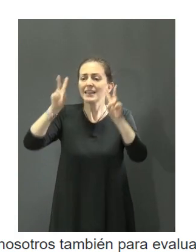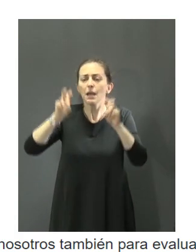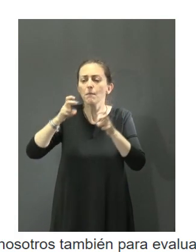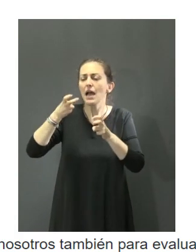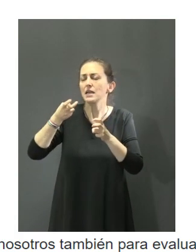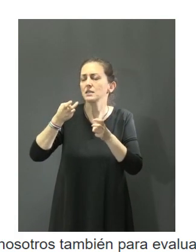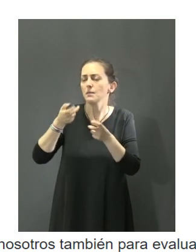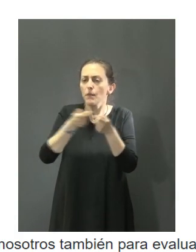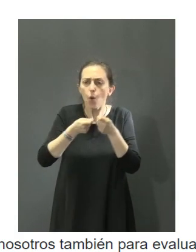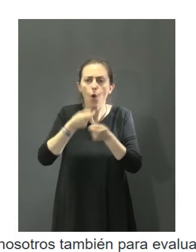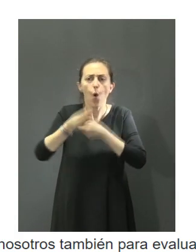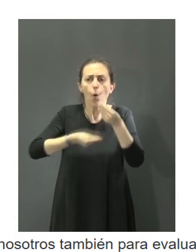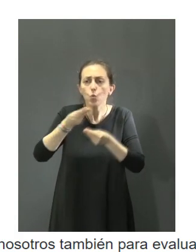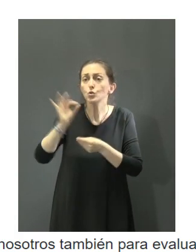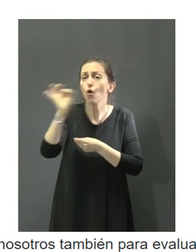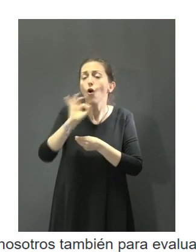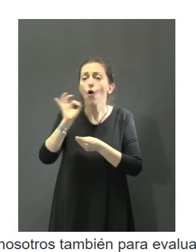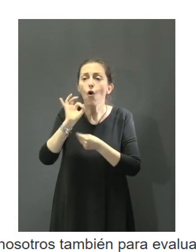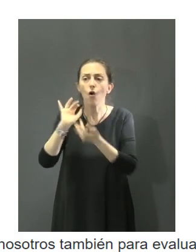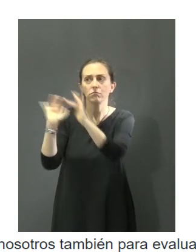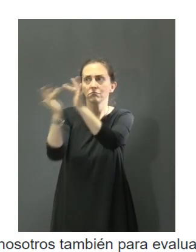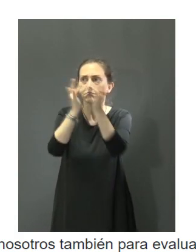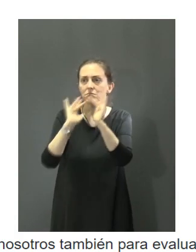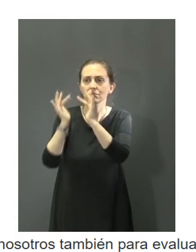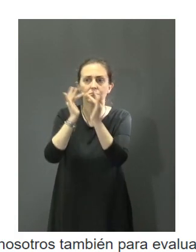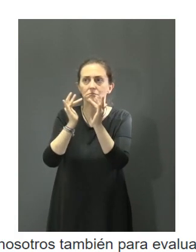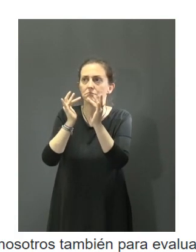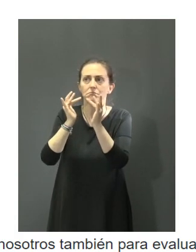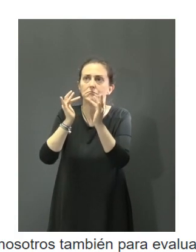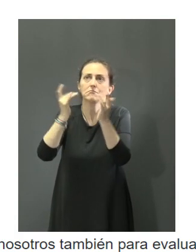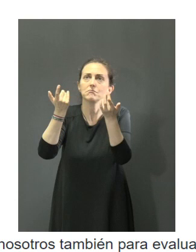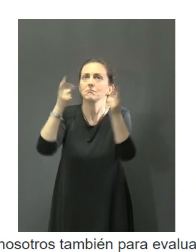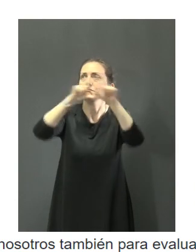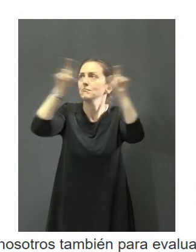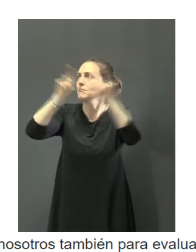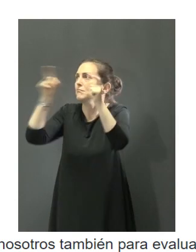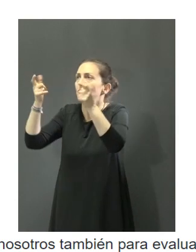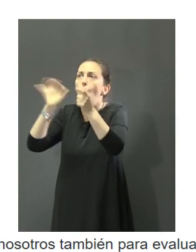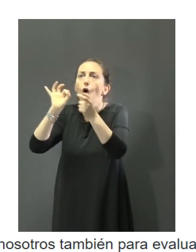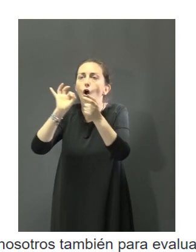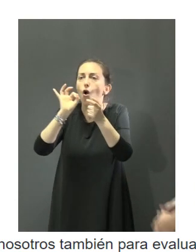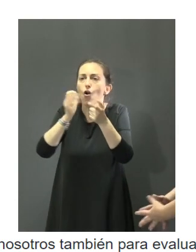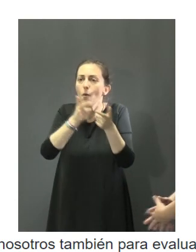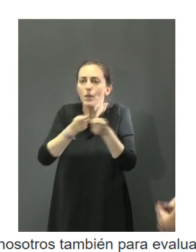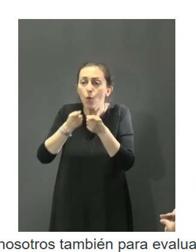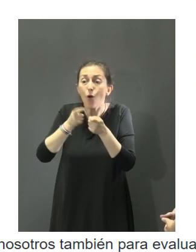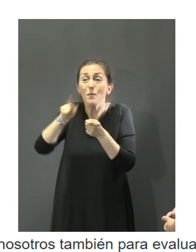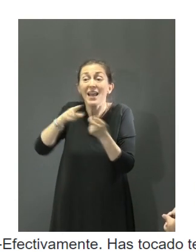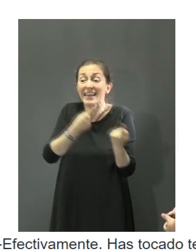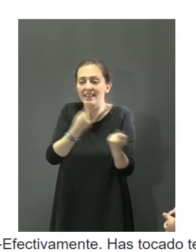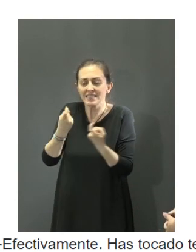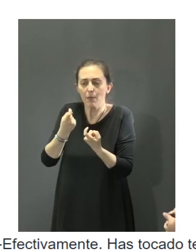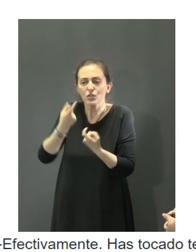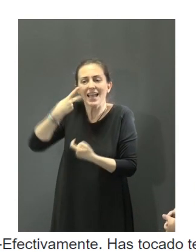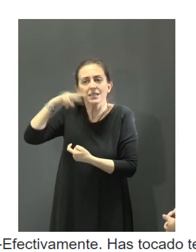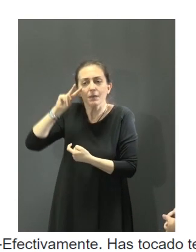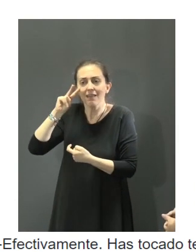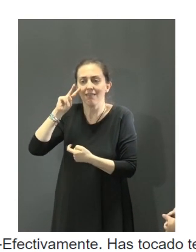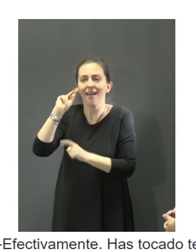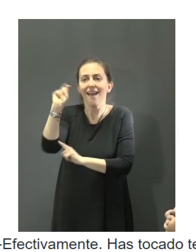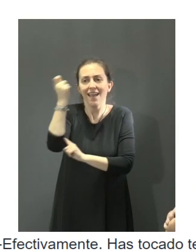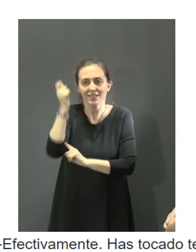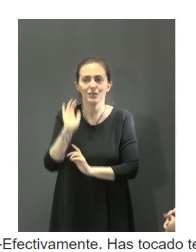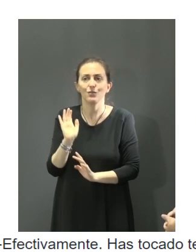de videojuegos o en la interacción con cualquier producto o servicio. Y es que necesitamos tener experiencias de